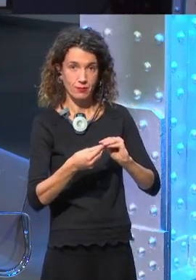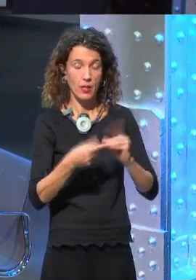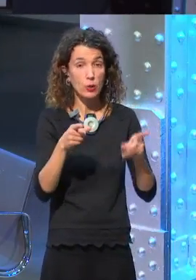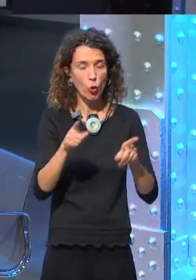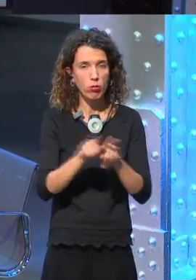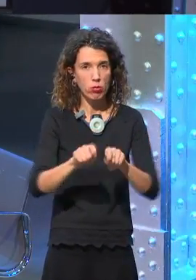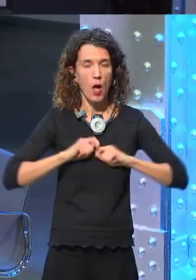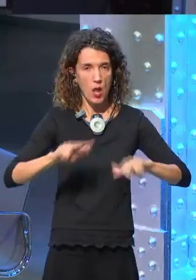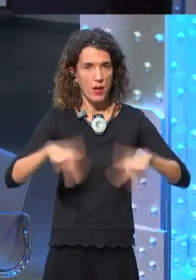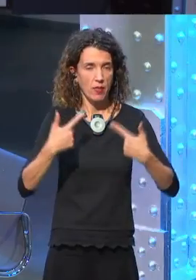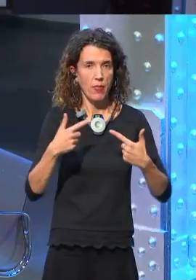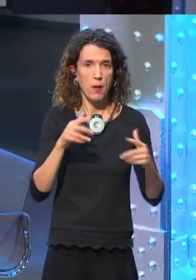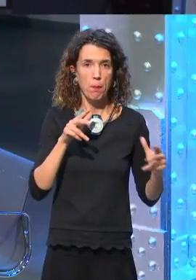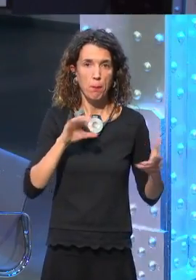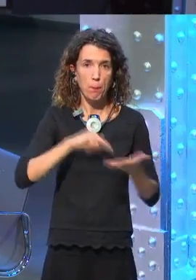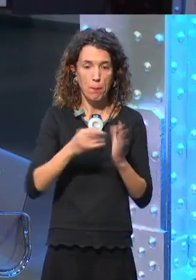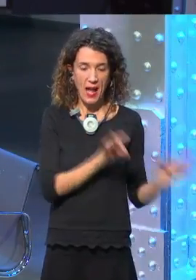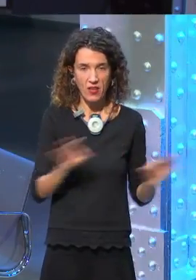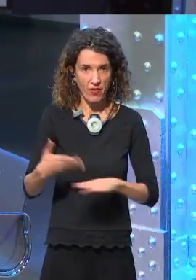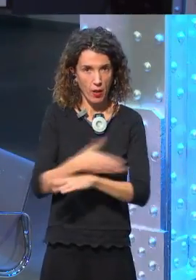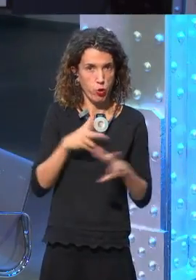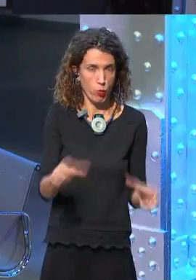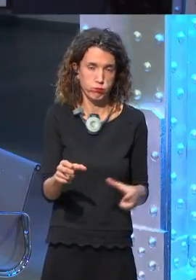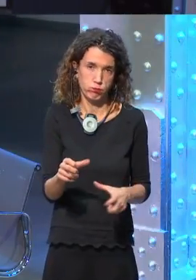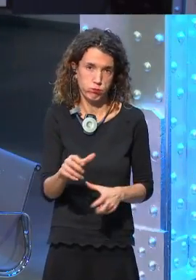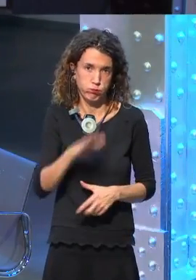una libertad de planificación, tiene